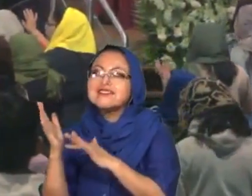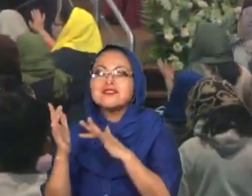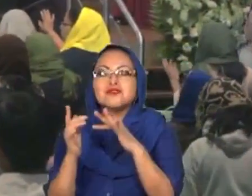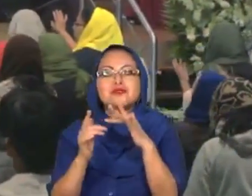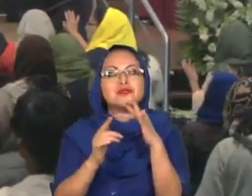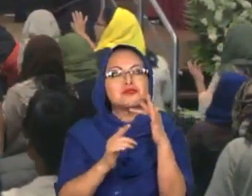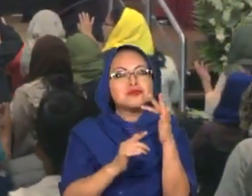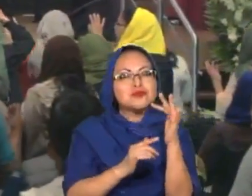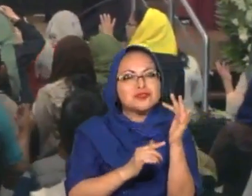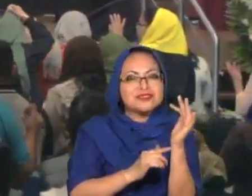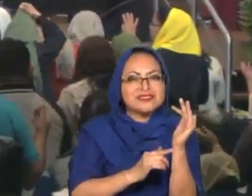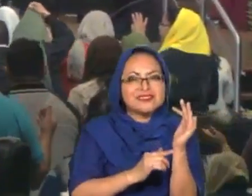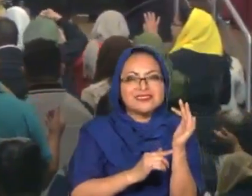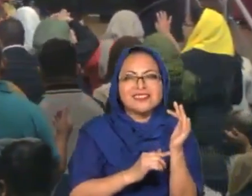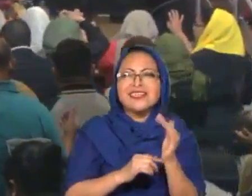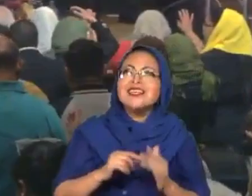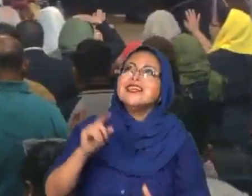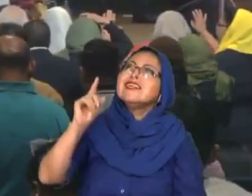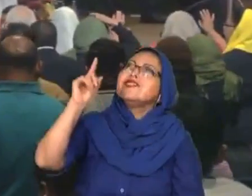magnífico Rey.